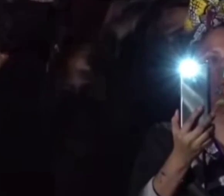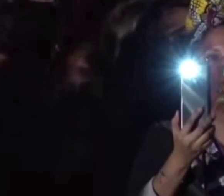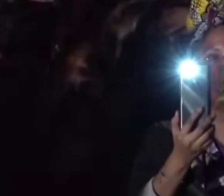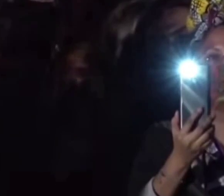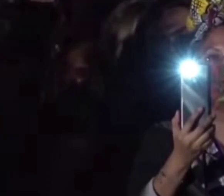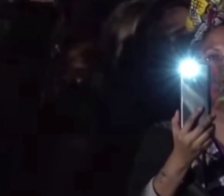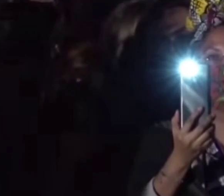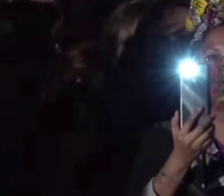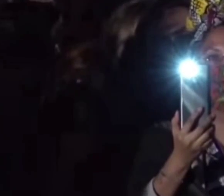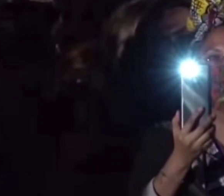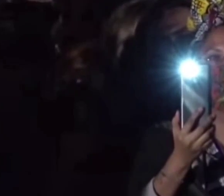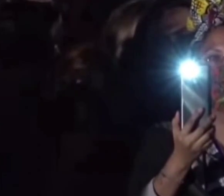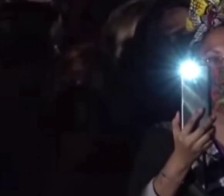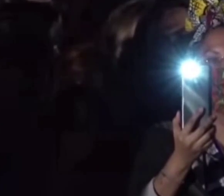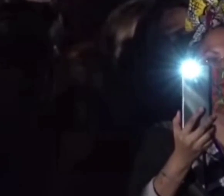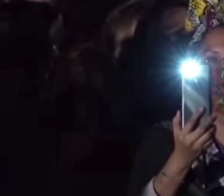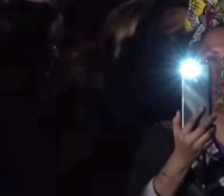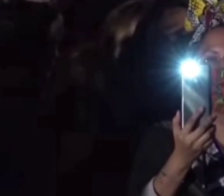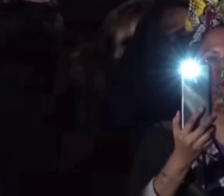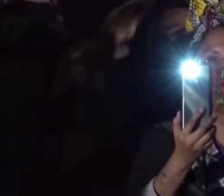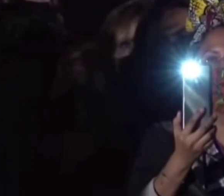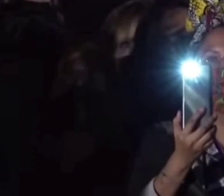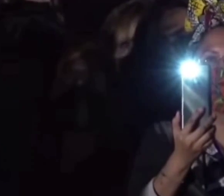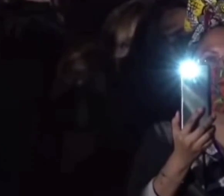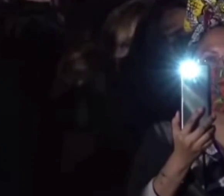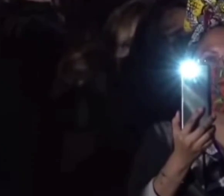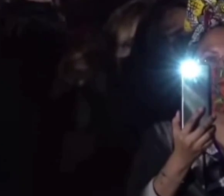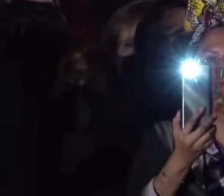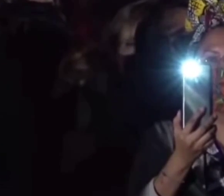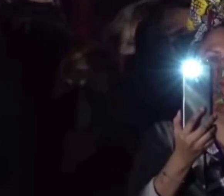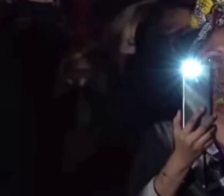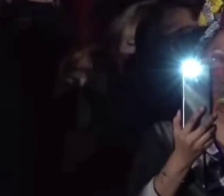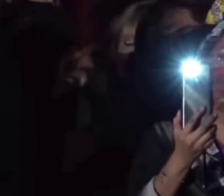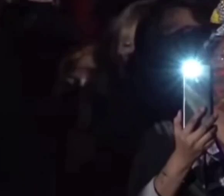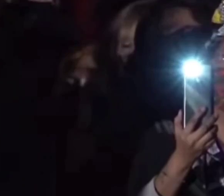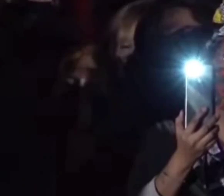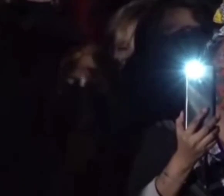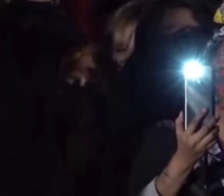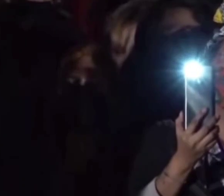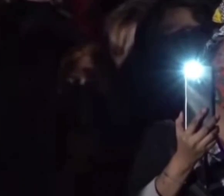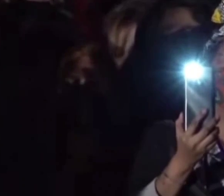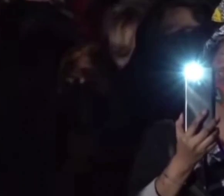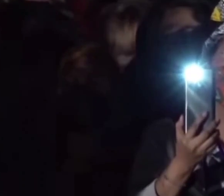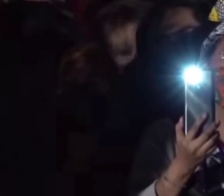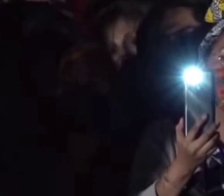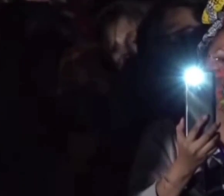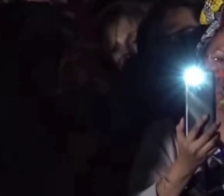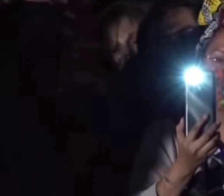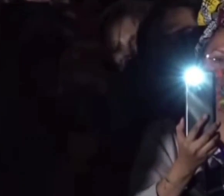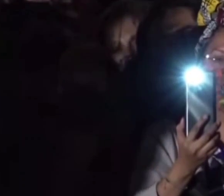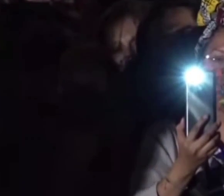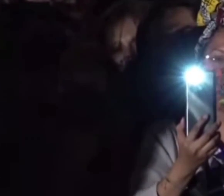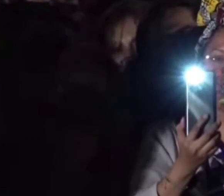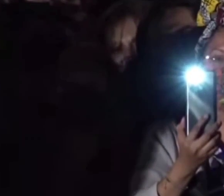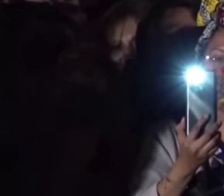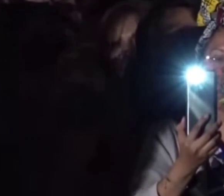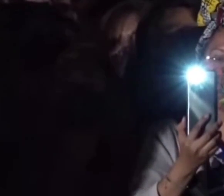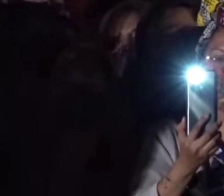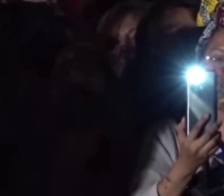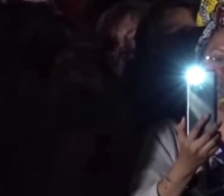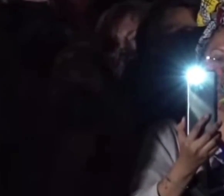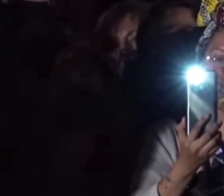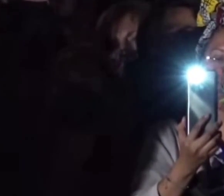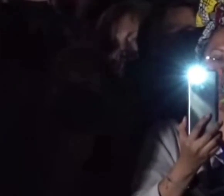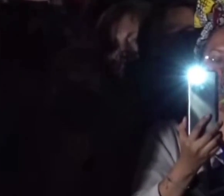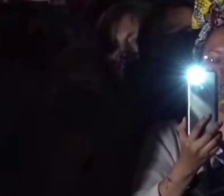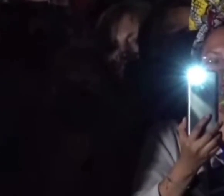saca todo lo que esté en su corazón, su solidaridad, su amor, para salir adelante. Cuando hay sismos,